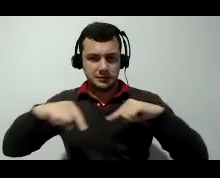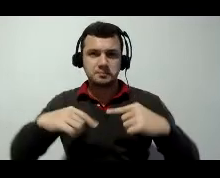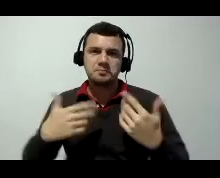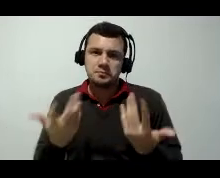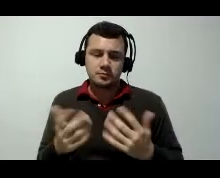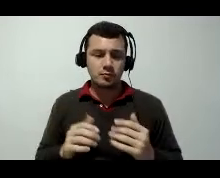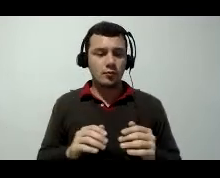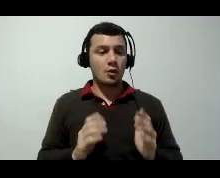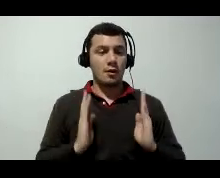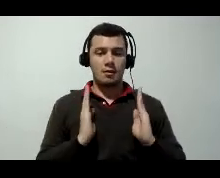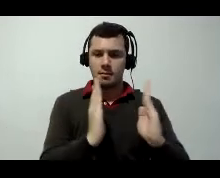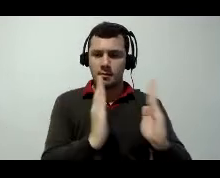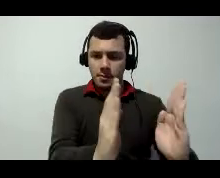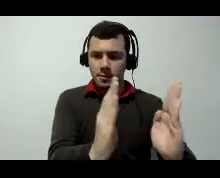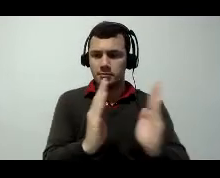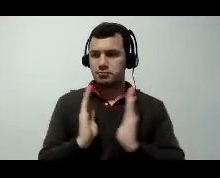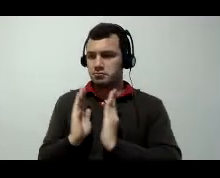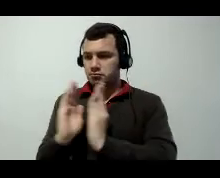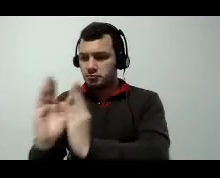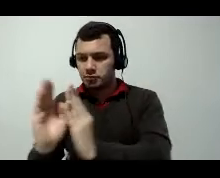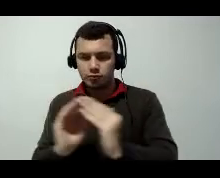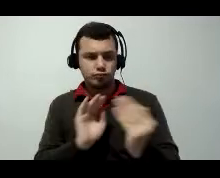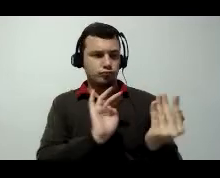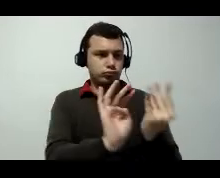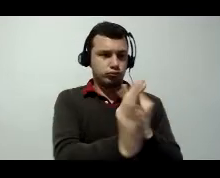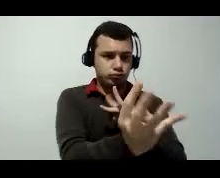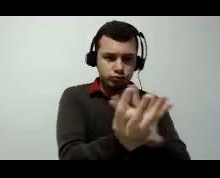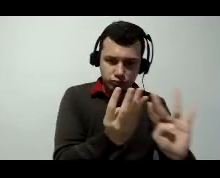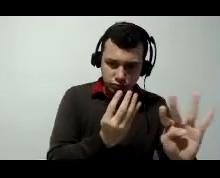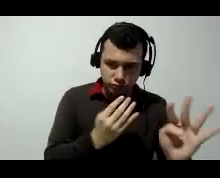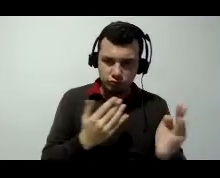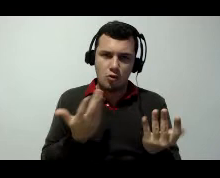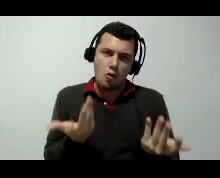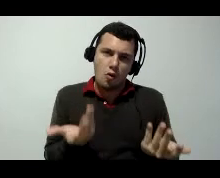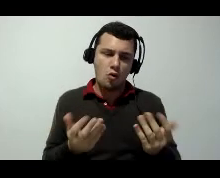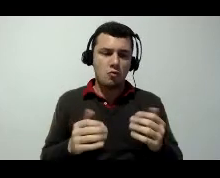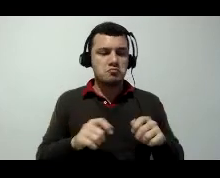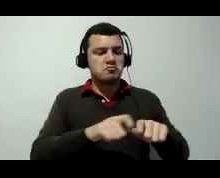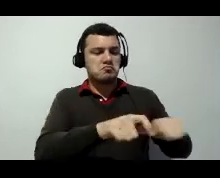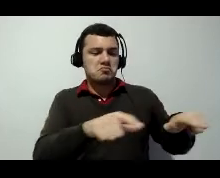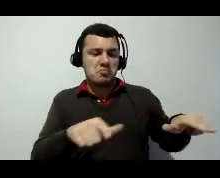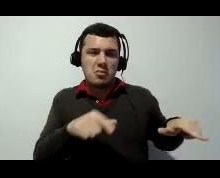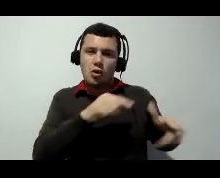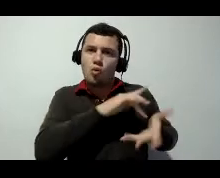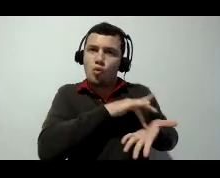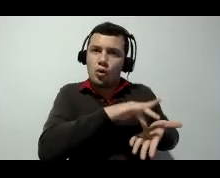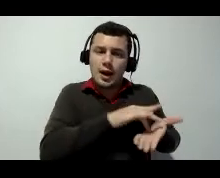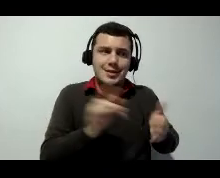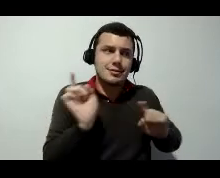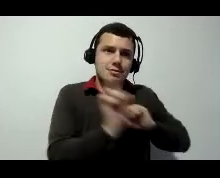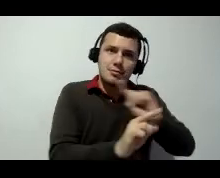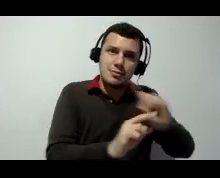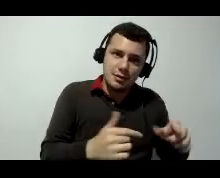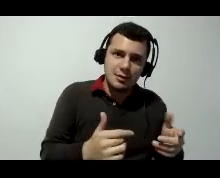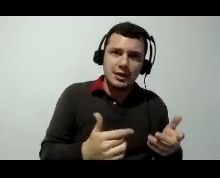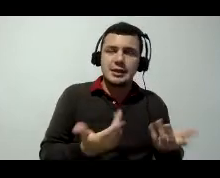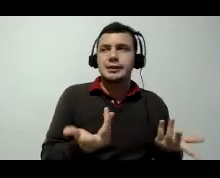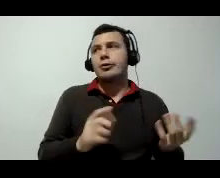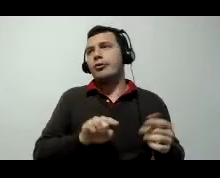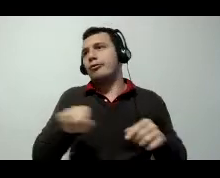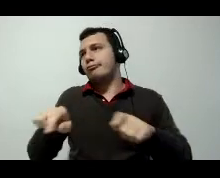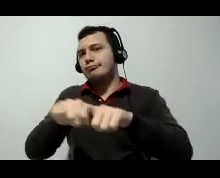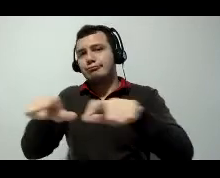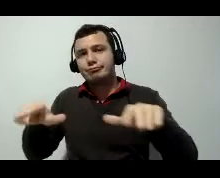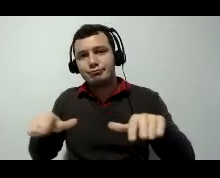encuentran cercanos a esa sala de urgencias o a esas salas de aislamiento o esos pasillos que son el acceso a donde se encuentran